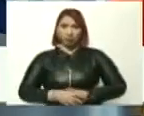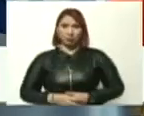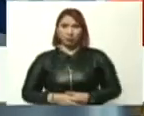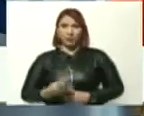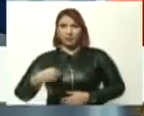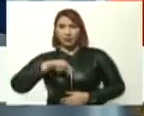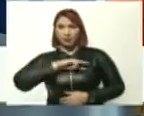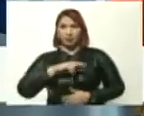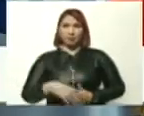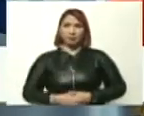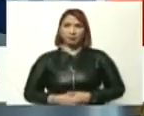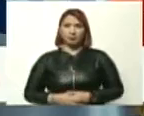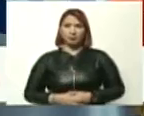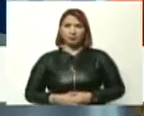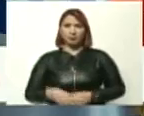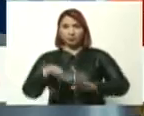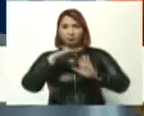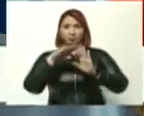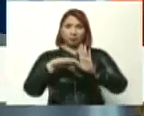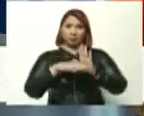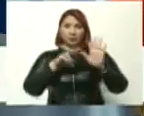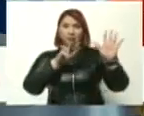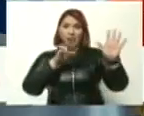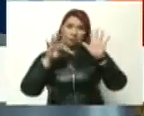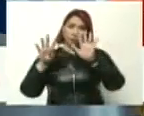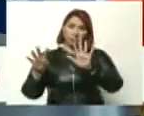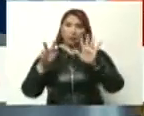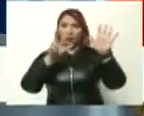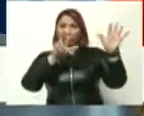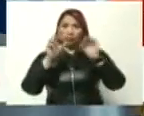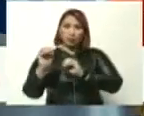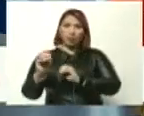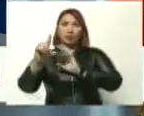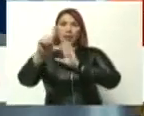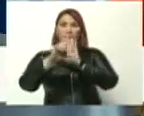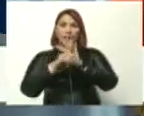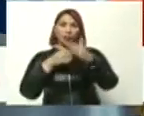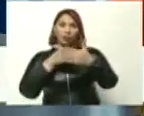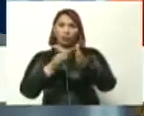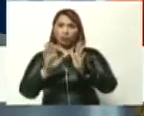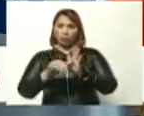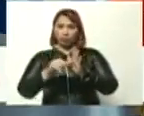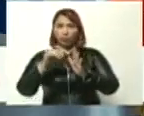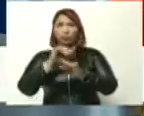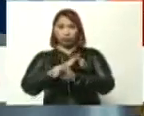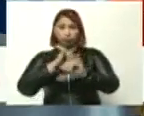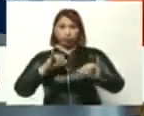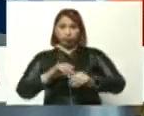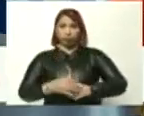falsa. Fundamento 79 y 80 de la ley contra la corrupción. Este último